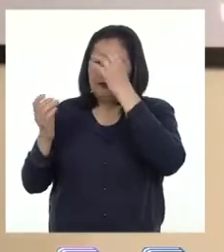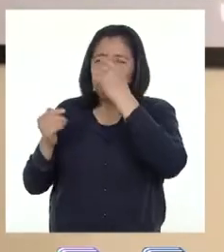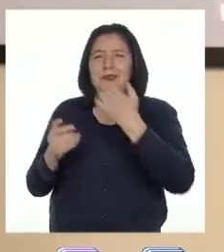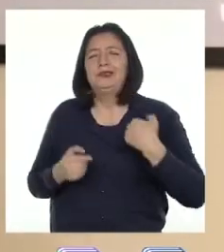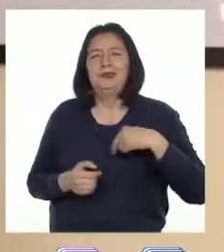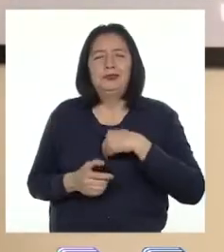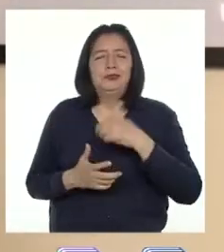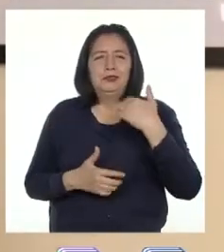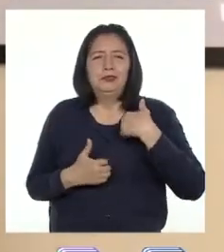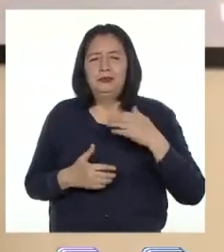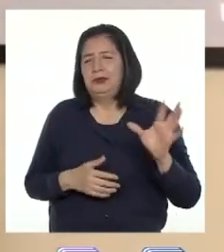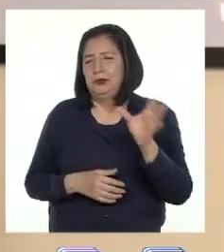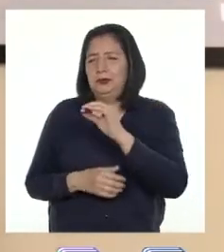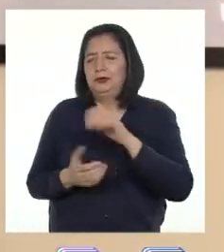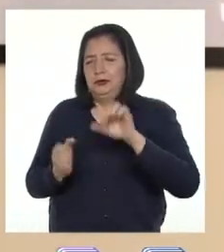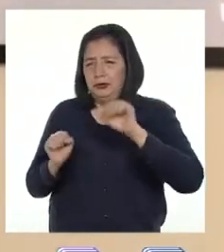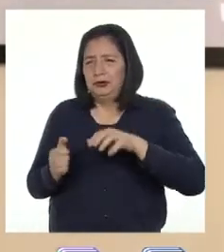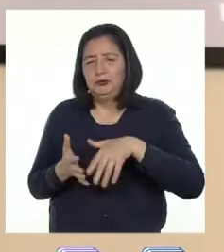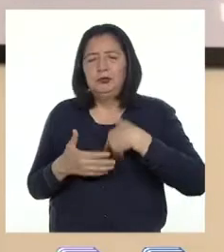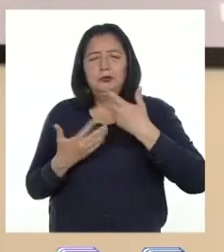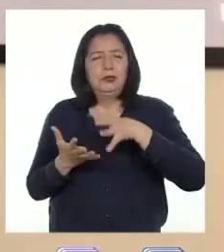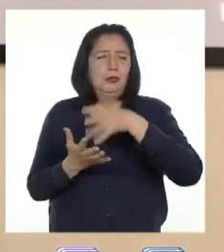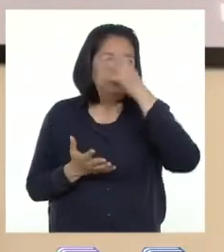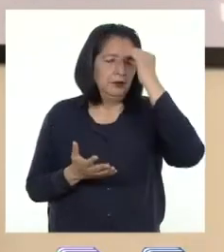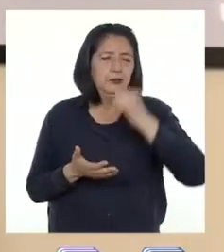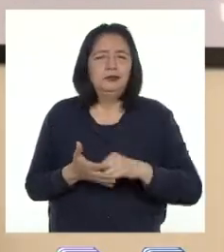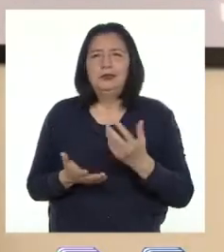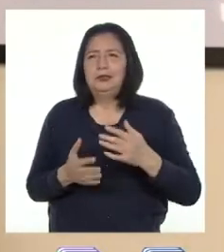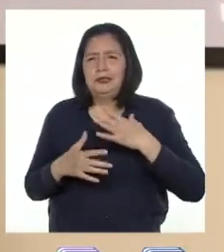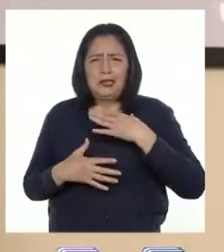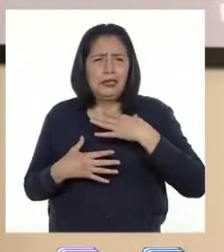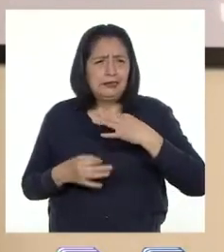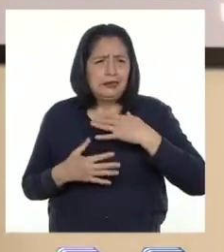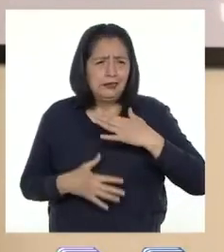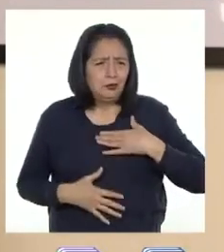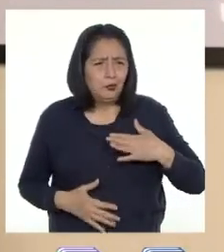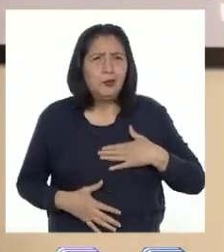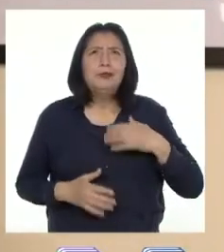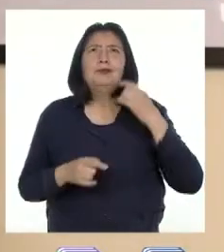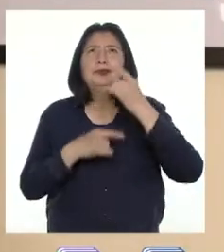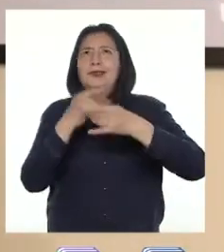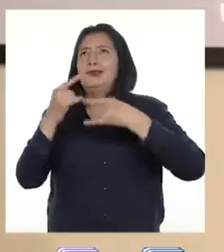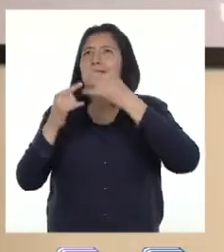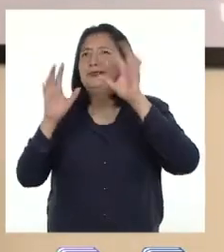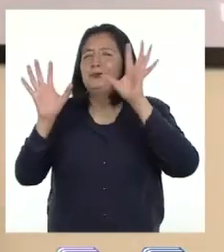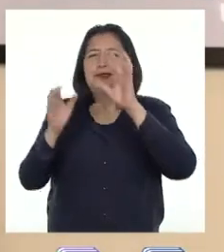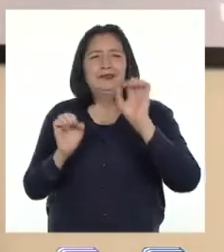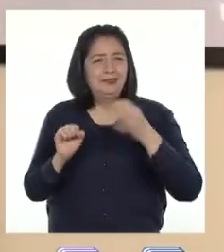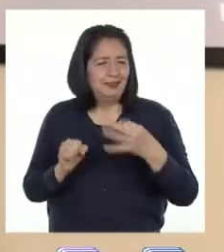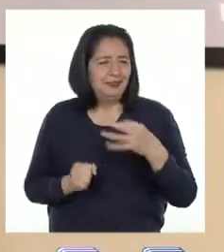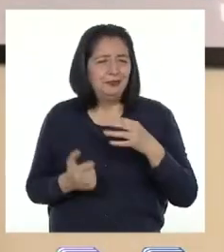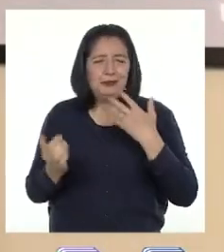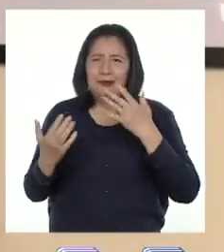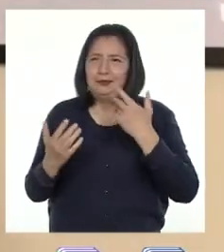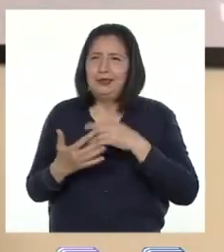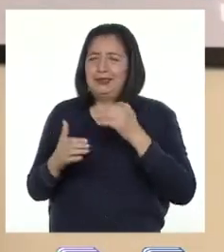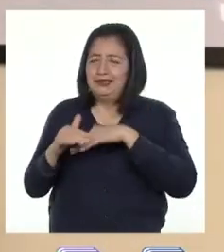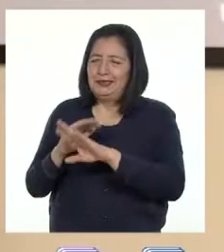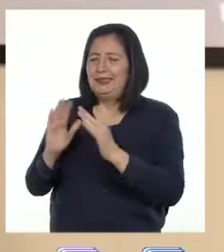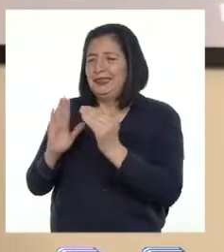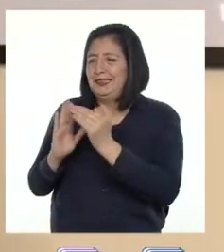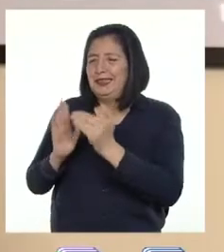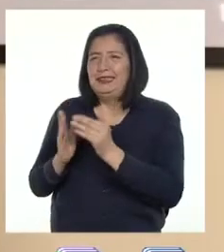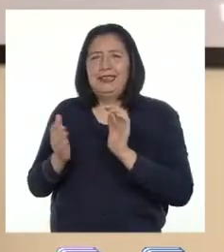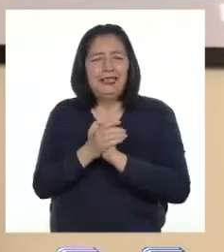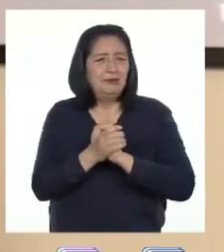tenemos para que todos podamos aprender lo interesante que es el cuerpo humano, el universo, etc. Y siempre conversarlo en nuestra casa, con